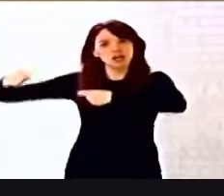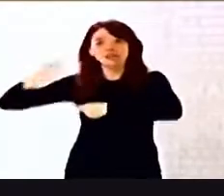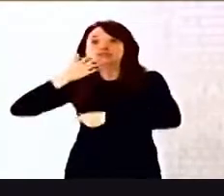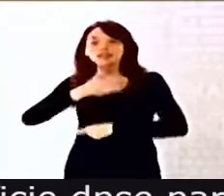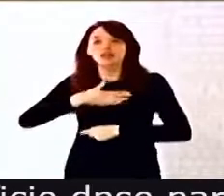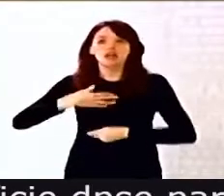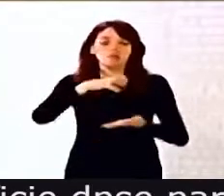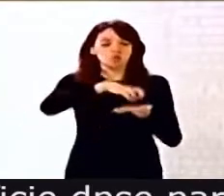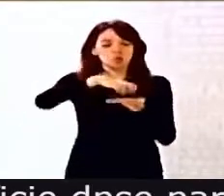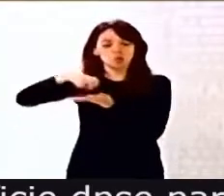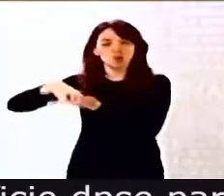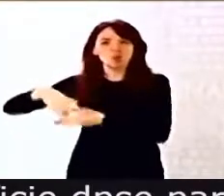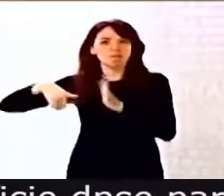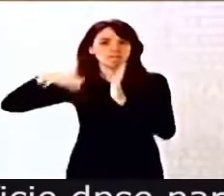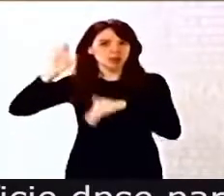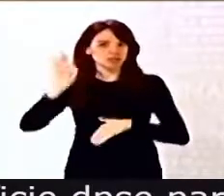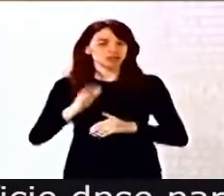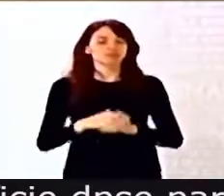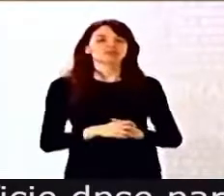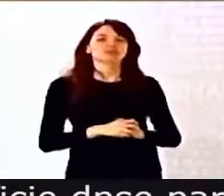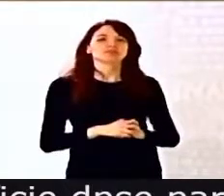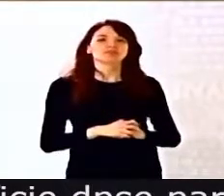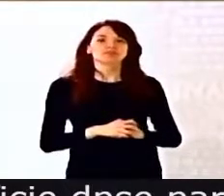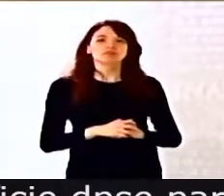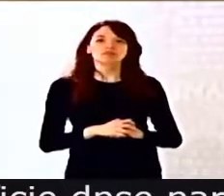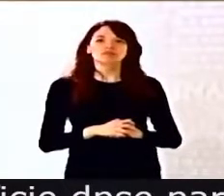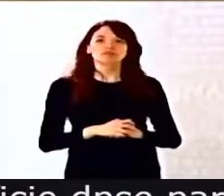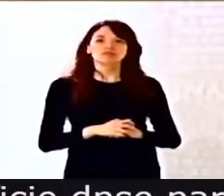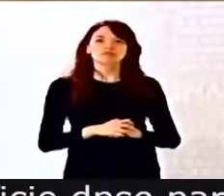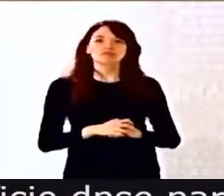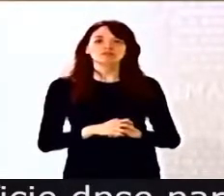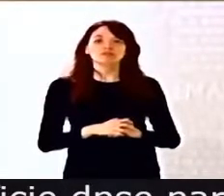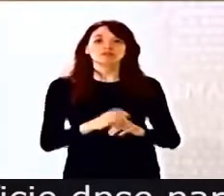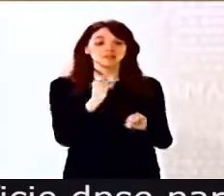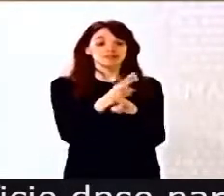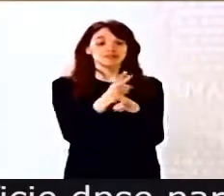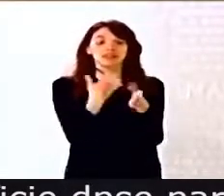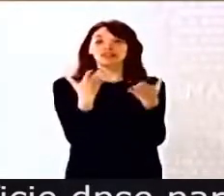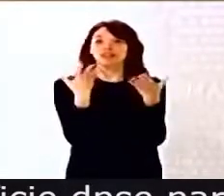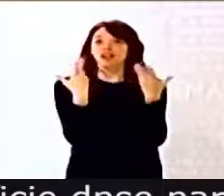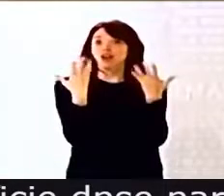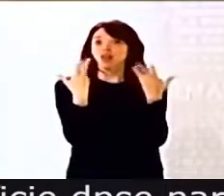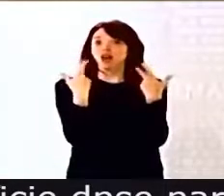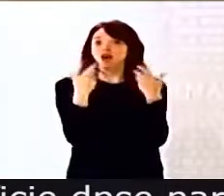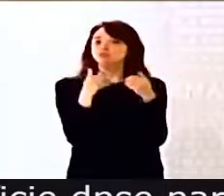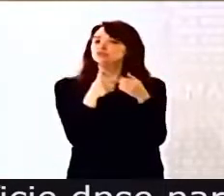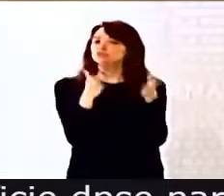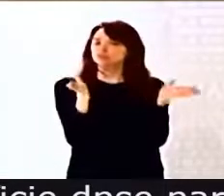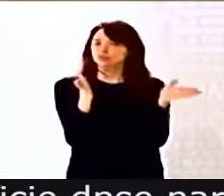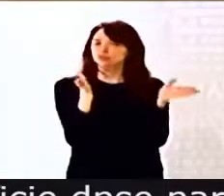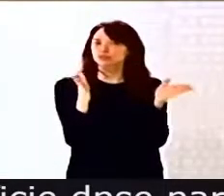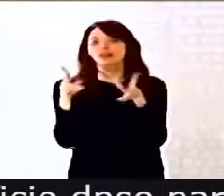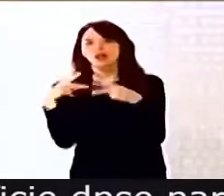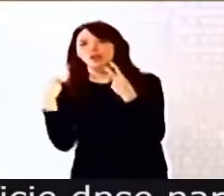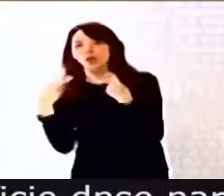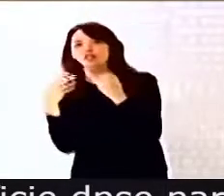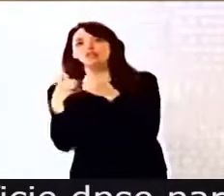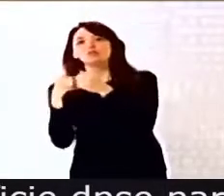puestos. Se van a abrir las terrazas de los bares y de los